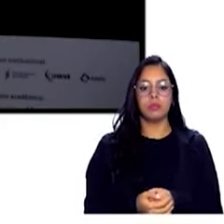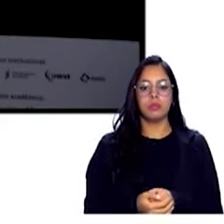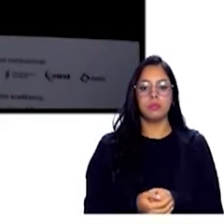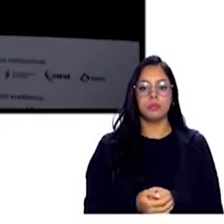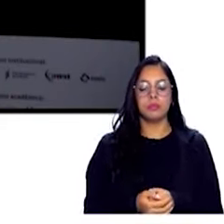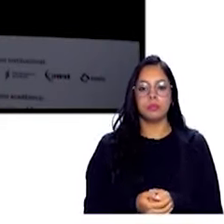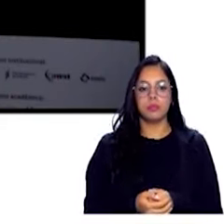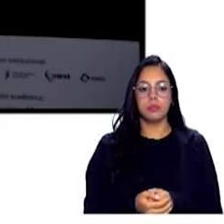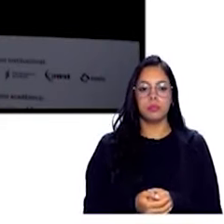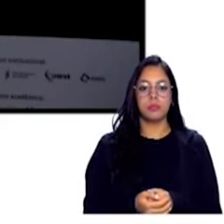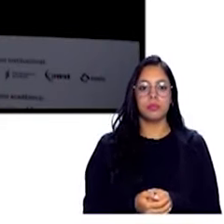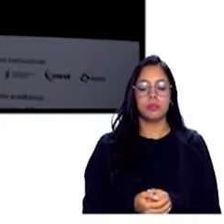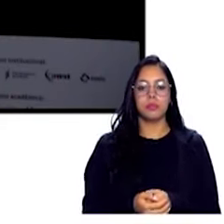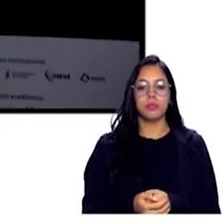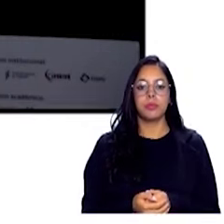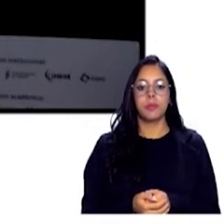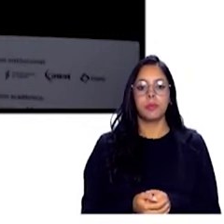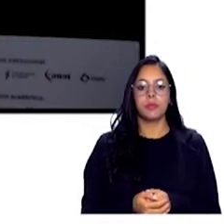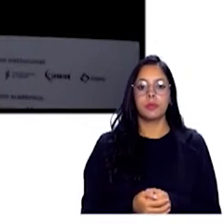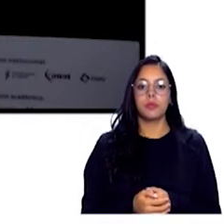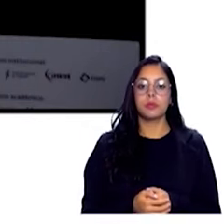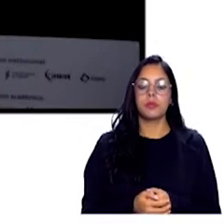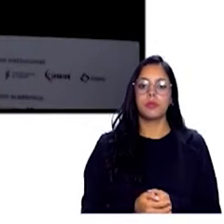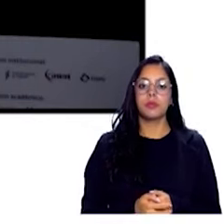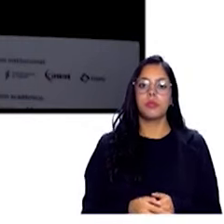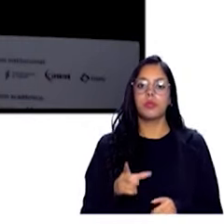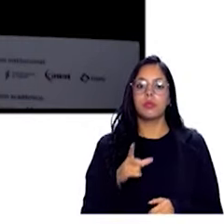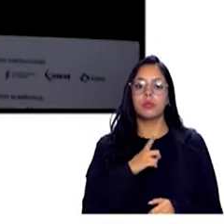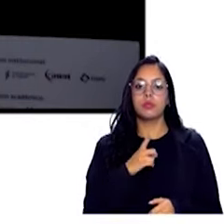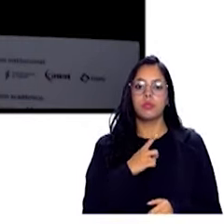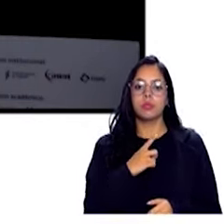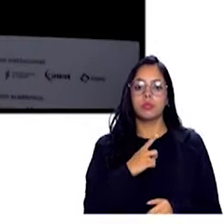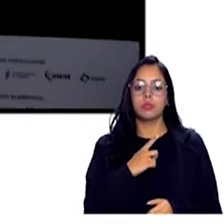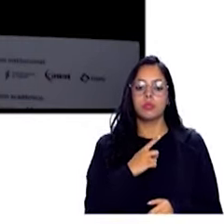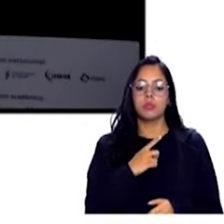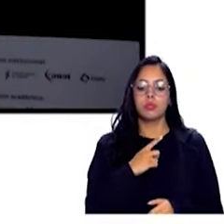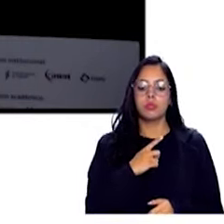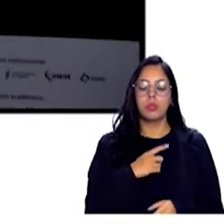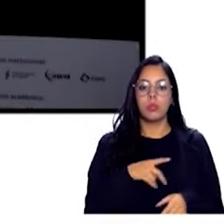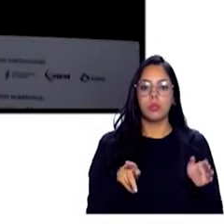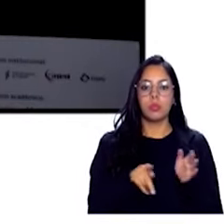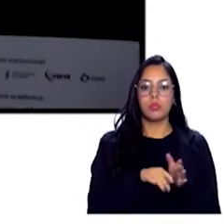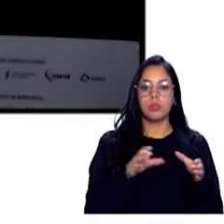forma la volunt la sala